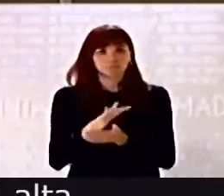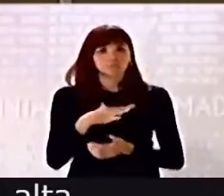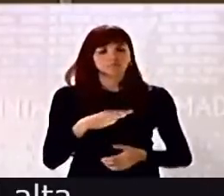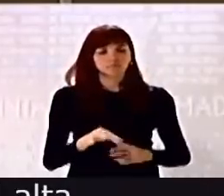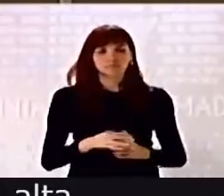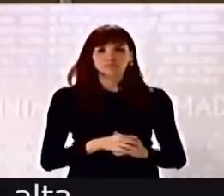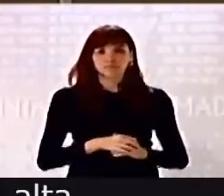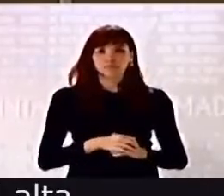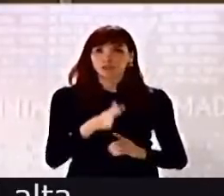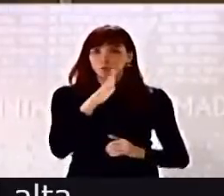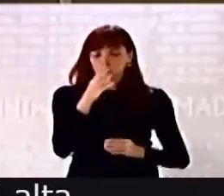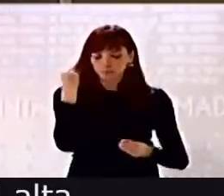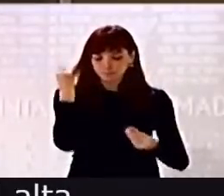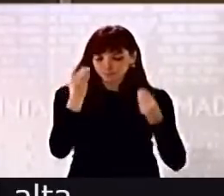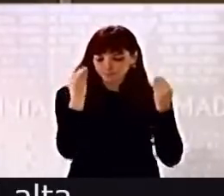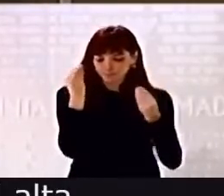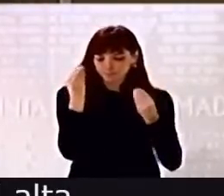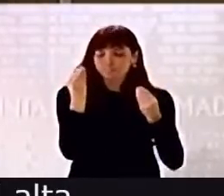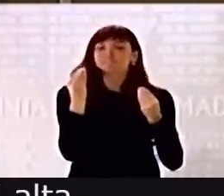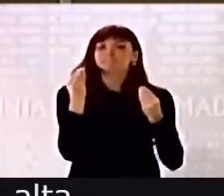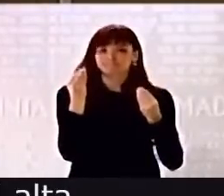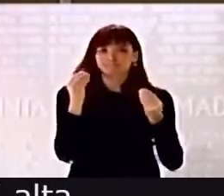Y esa es la decisión